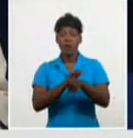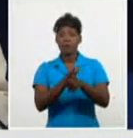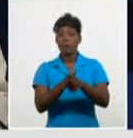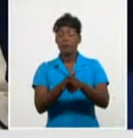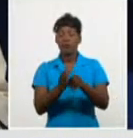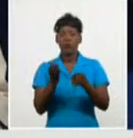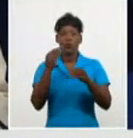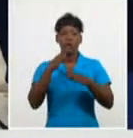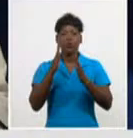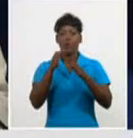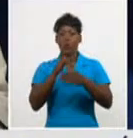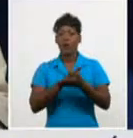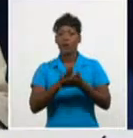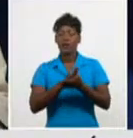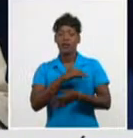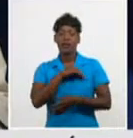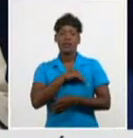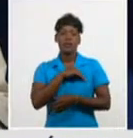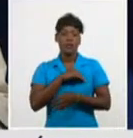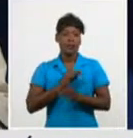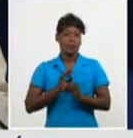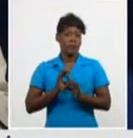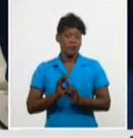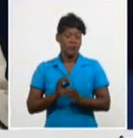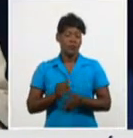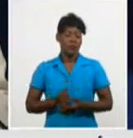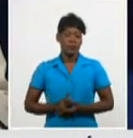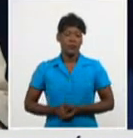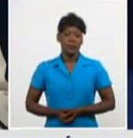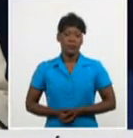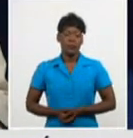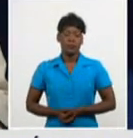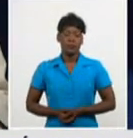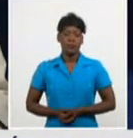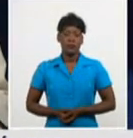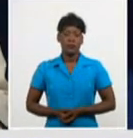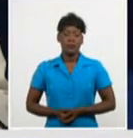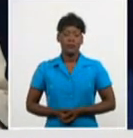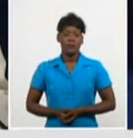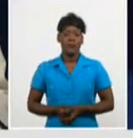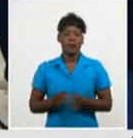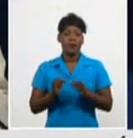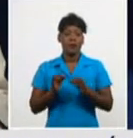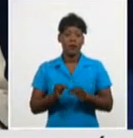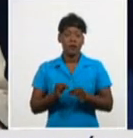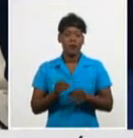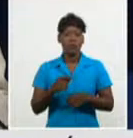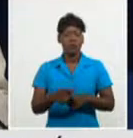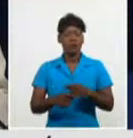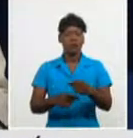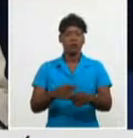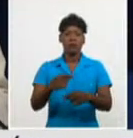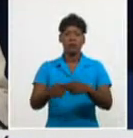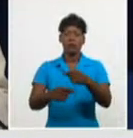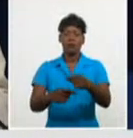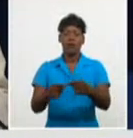tienen síntomas ninguno de la misma. Ya en el comportamiento de la pandemia en Cuba,